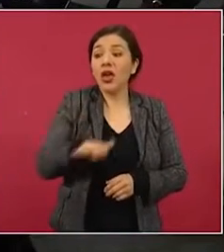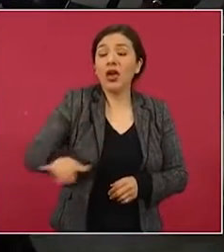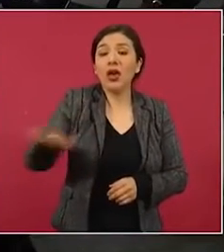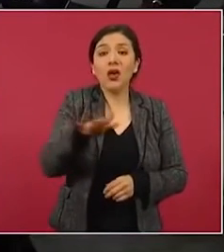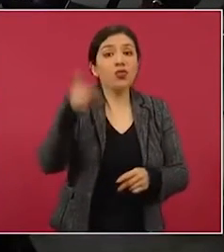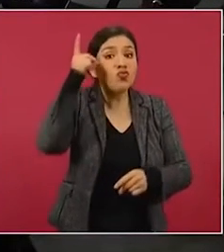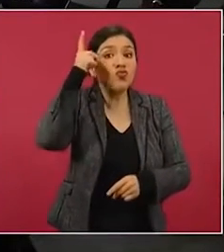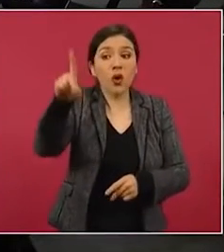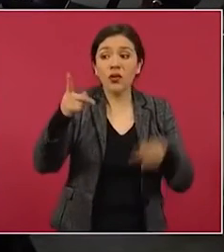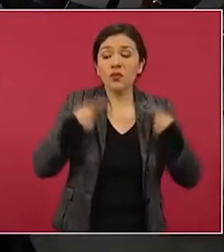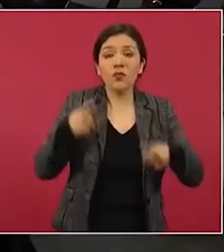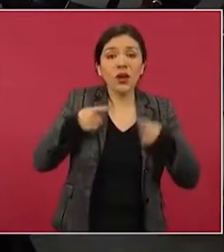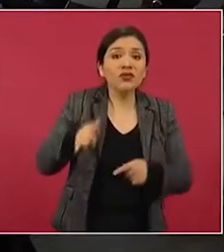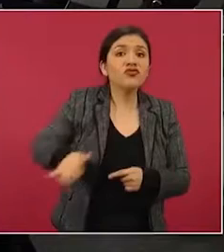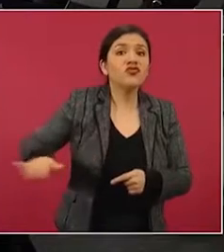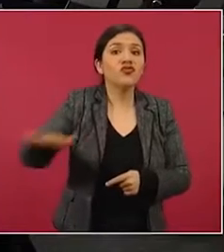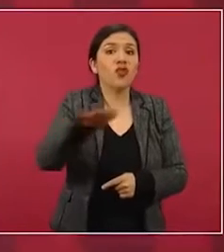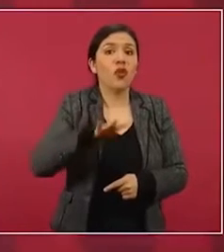es de todos